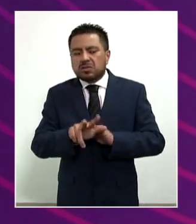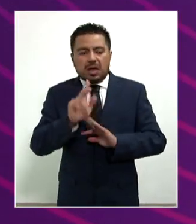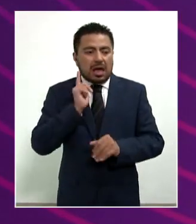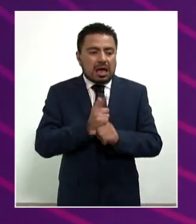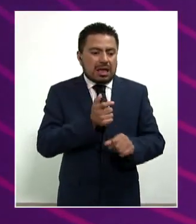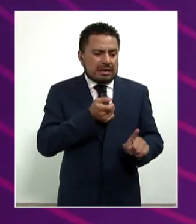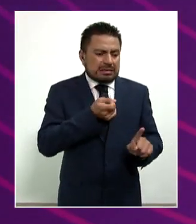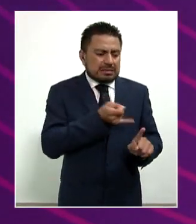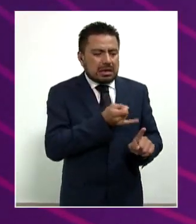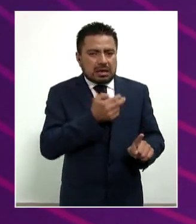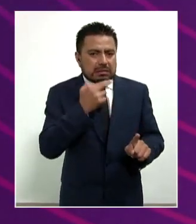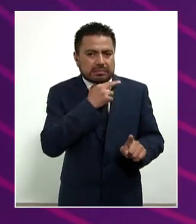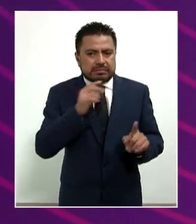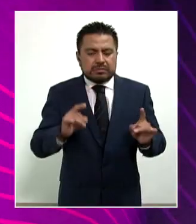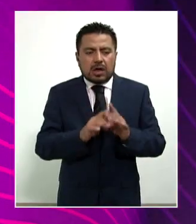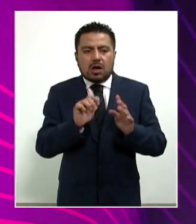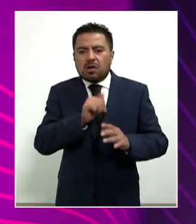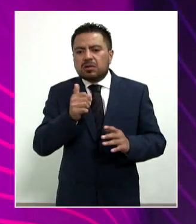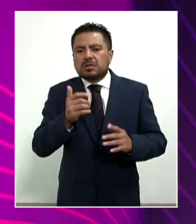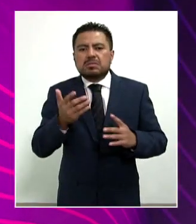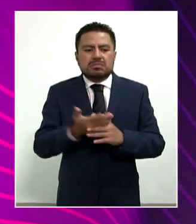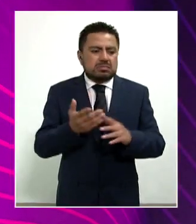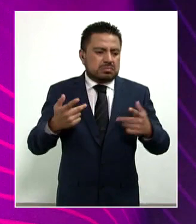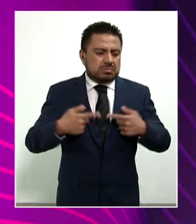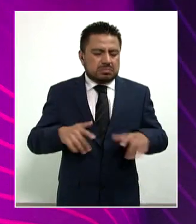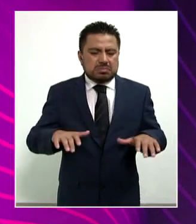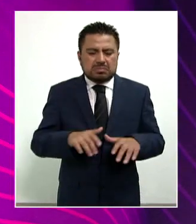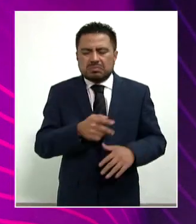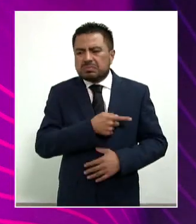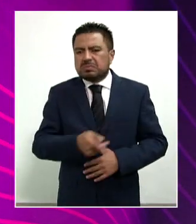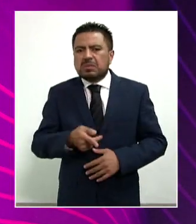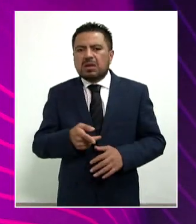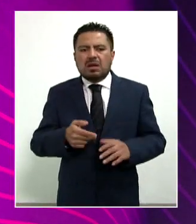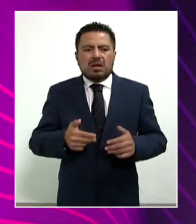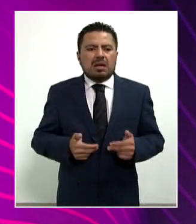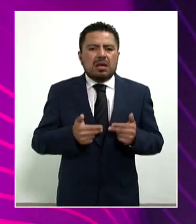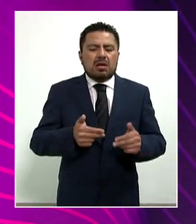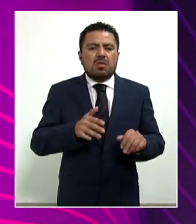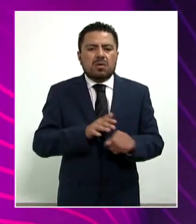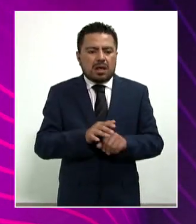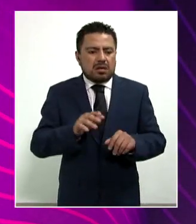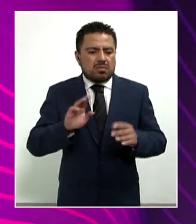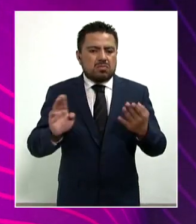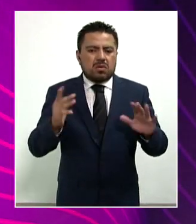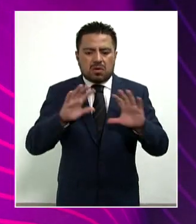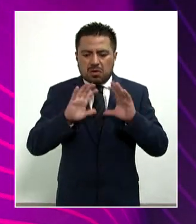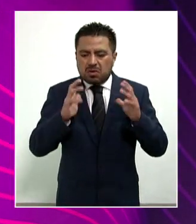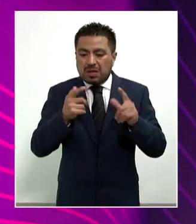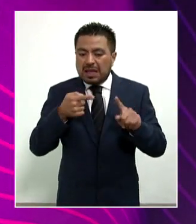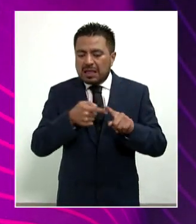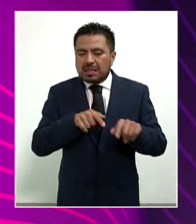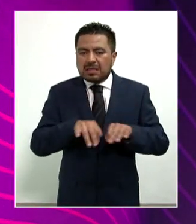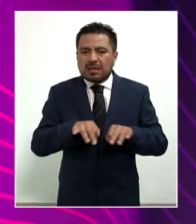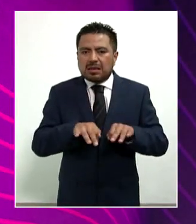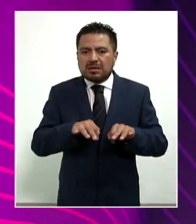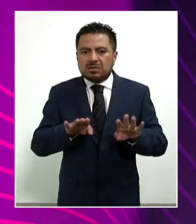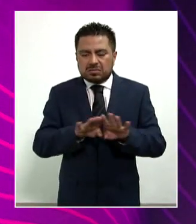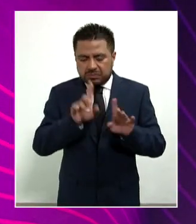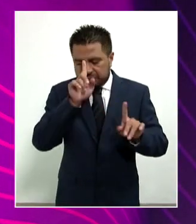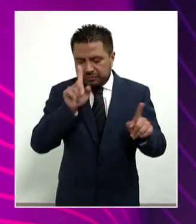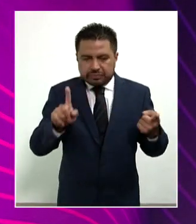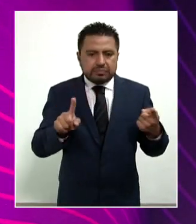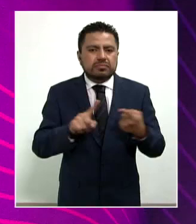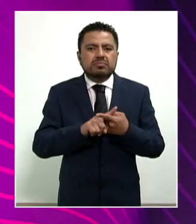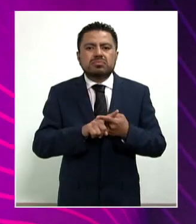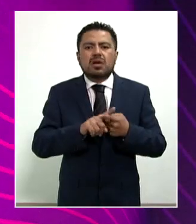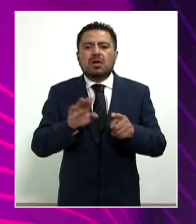visto rápido, hay otra parte de la pobreza que está generada desde el mundo del trabajo, lo cual es un escándalo y una contradicción,